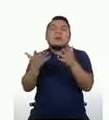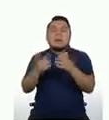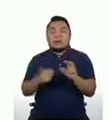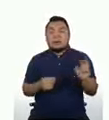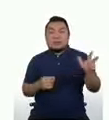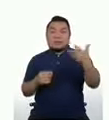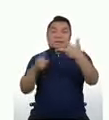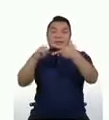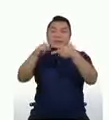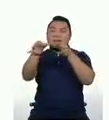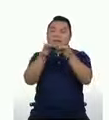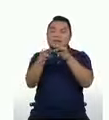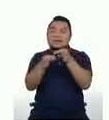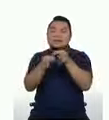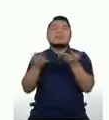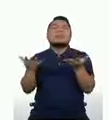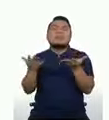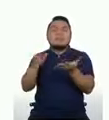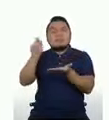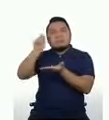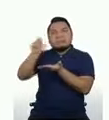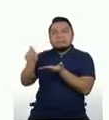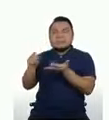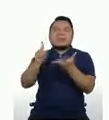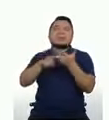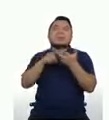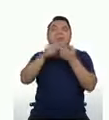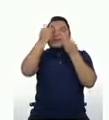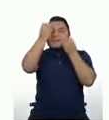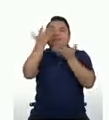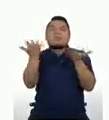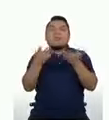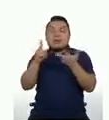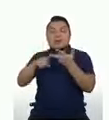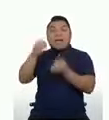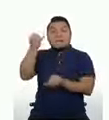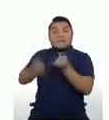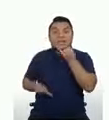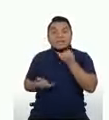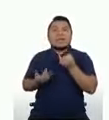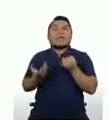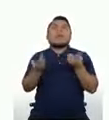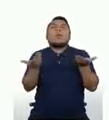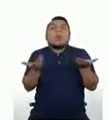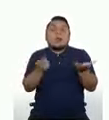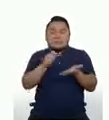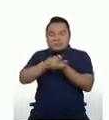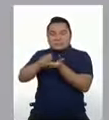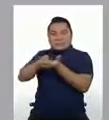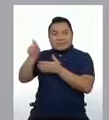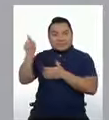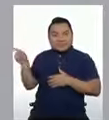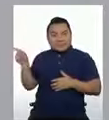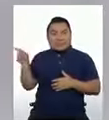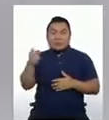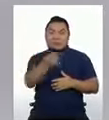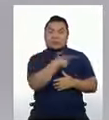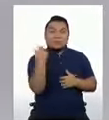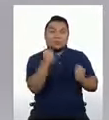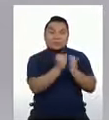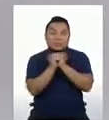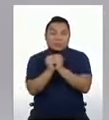información debe ir en el desarrollo? ¿Y qué información va en el desenlace? Ahora hagámoslo